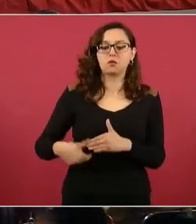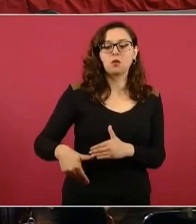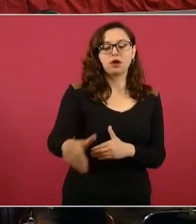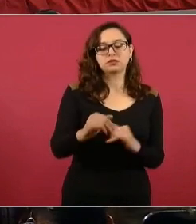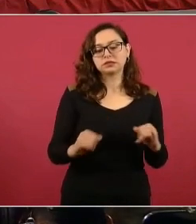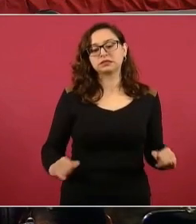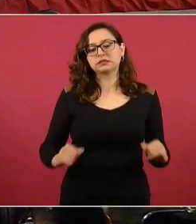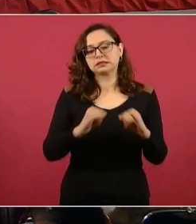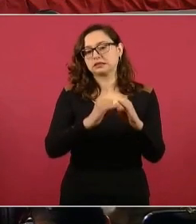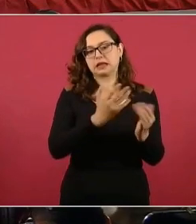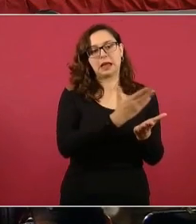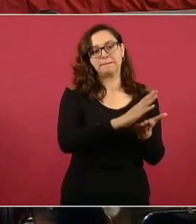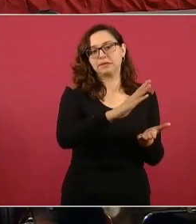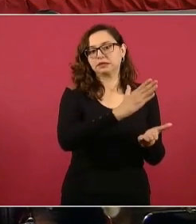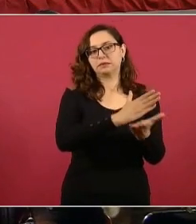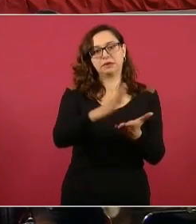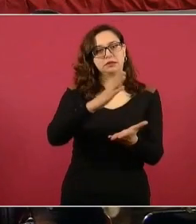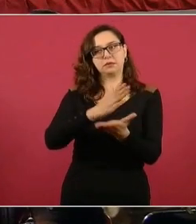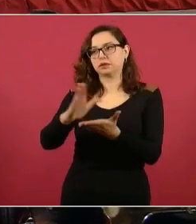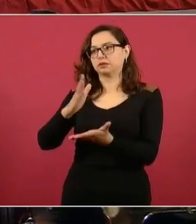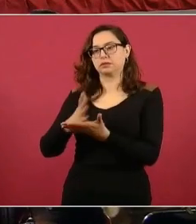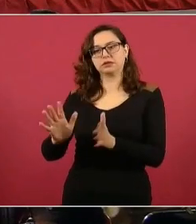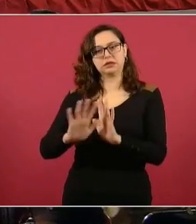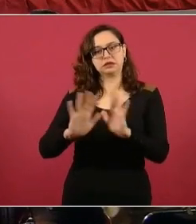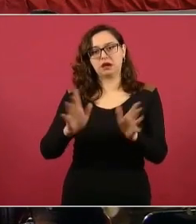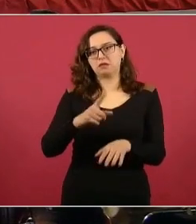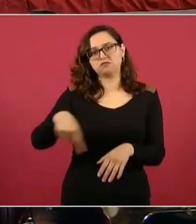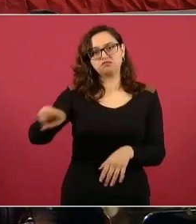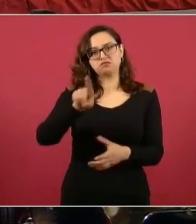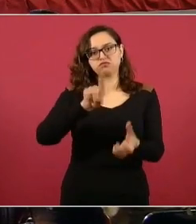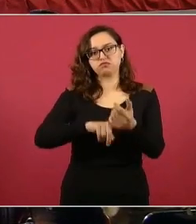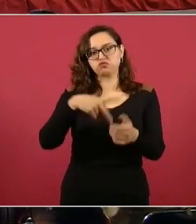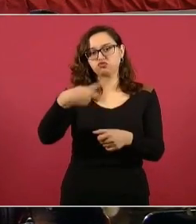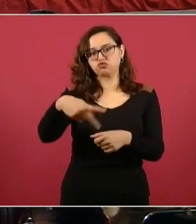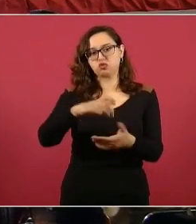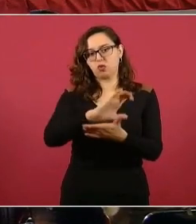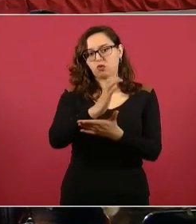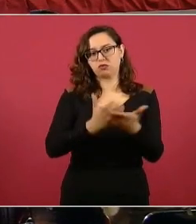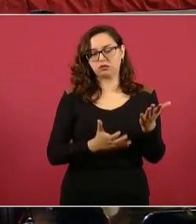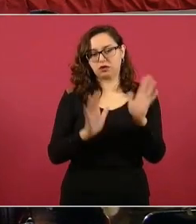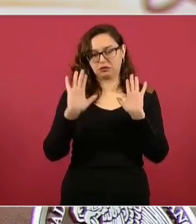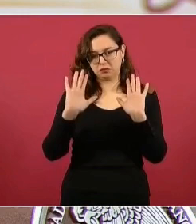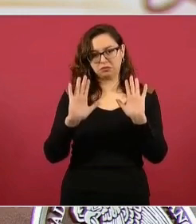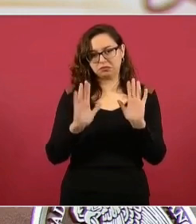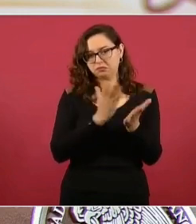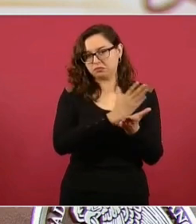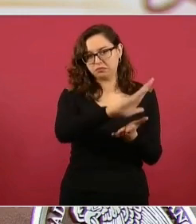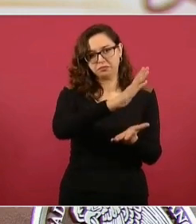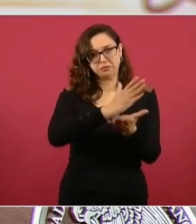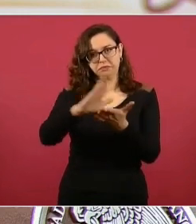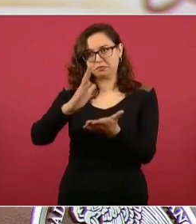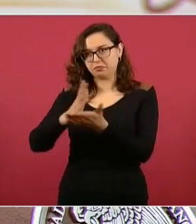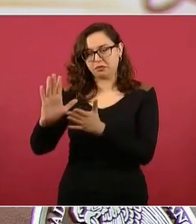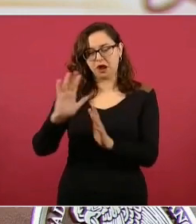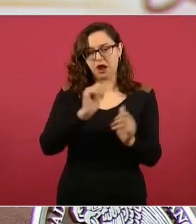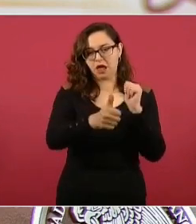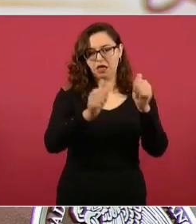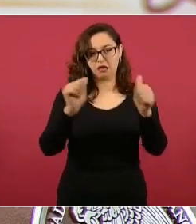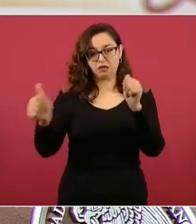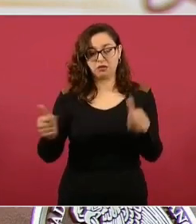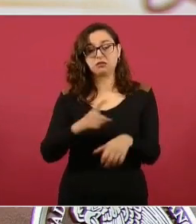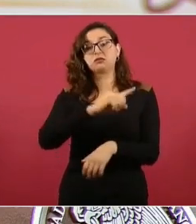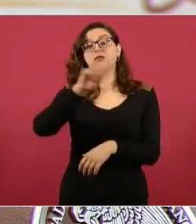siguiente enfocada en las necesidades que tiene el sistema para el plan de salud